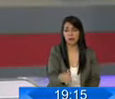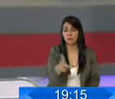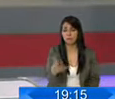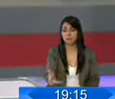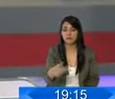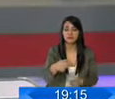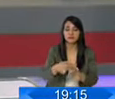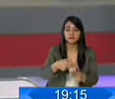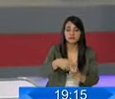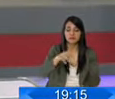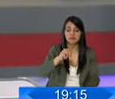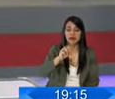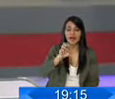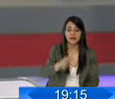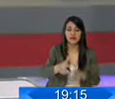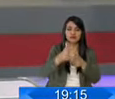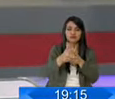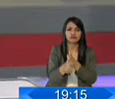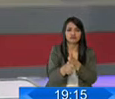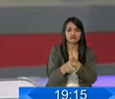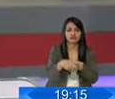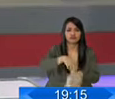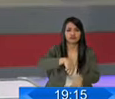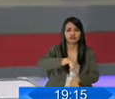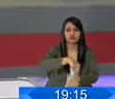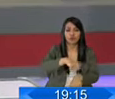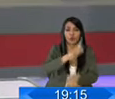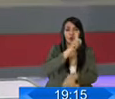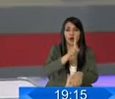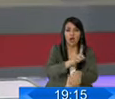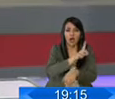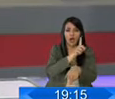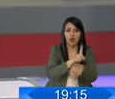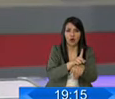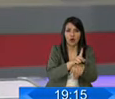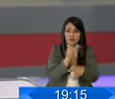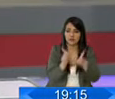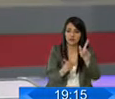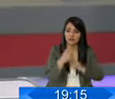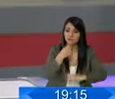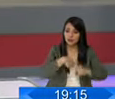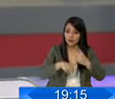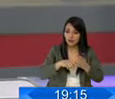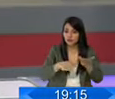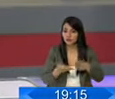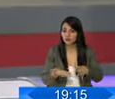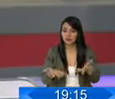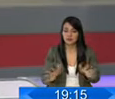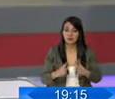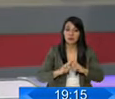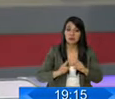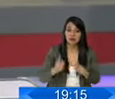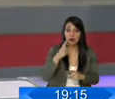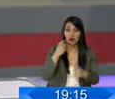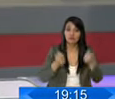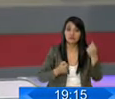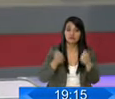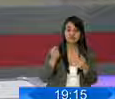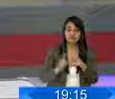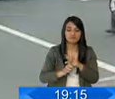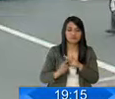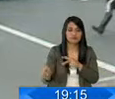Mayas, provocó congestión vehicular por alrededor de una hora. Afortunadamente no se registraron heridos, sin embargo el conductor se dio a la